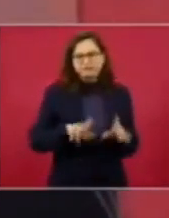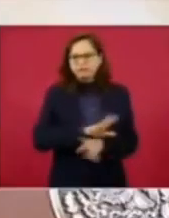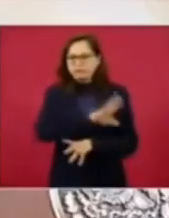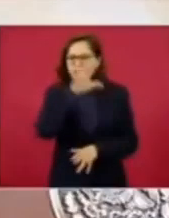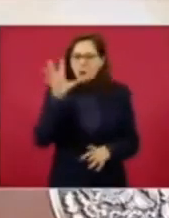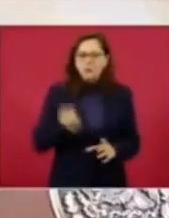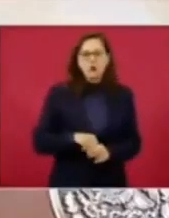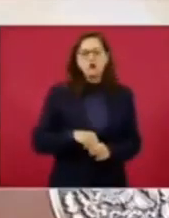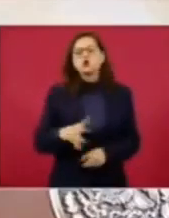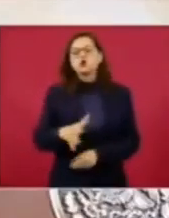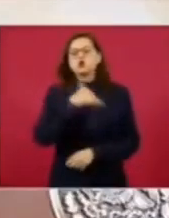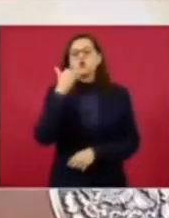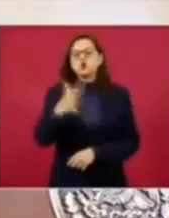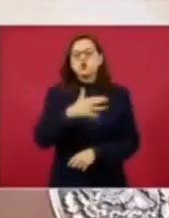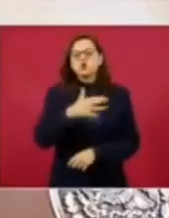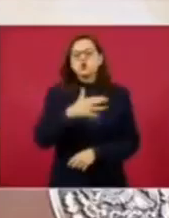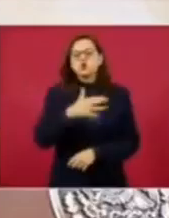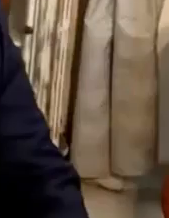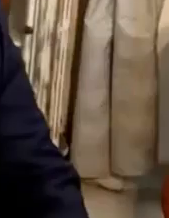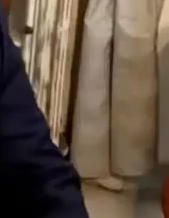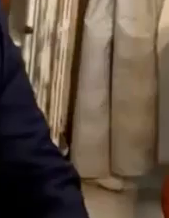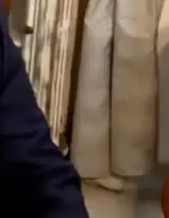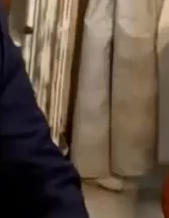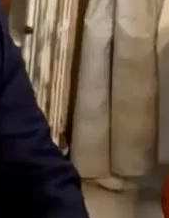de injusticias, de privilegios.